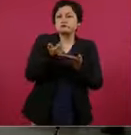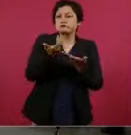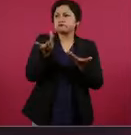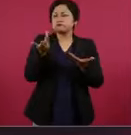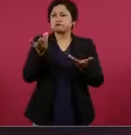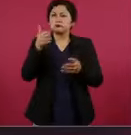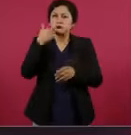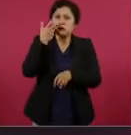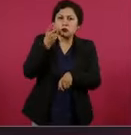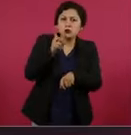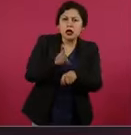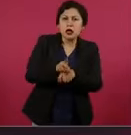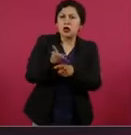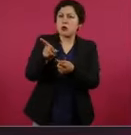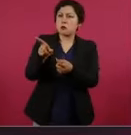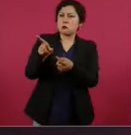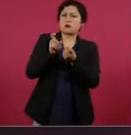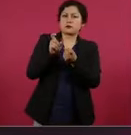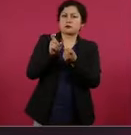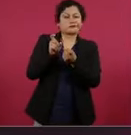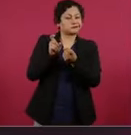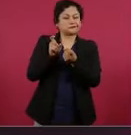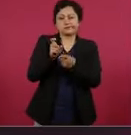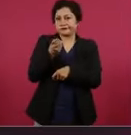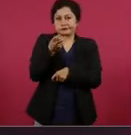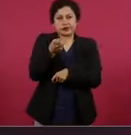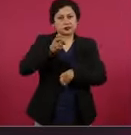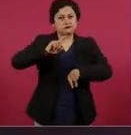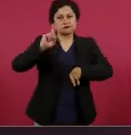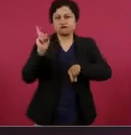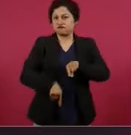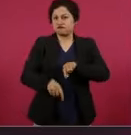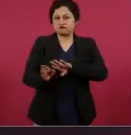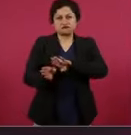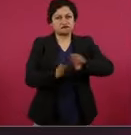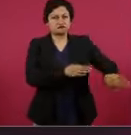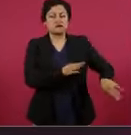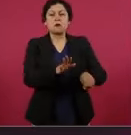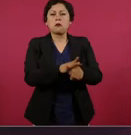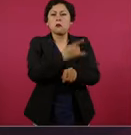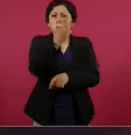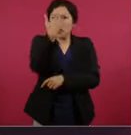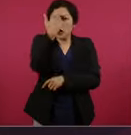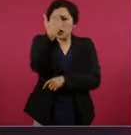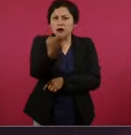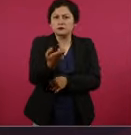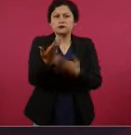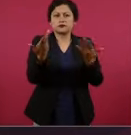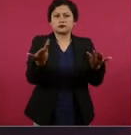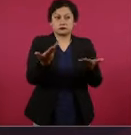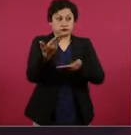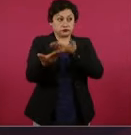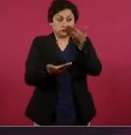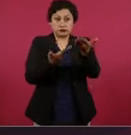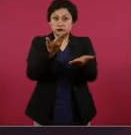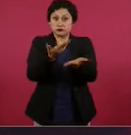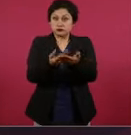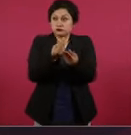es gratuidad, es el derecho que tenemos todos a ser